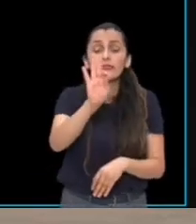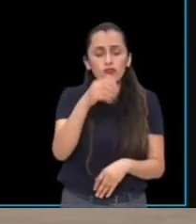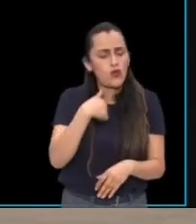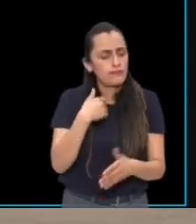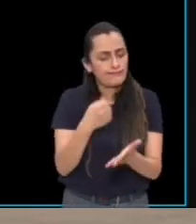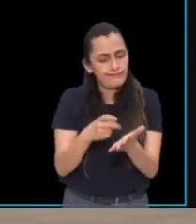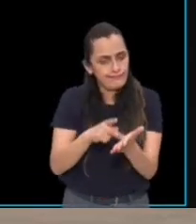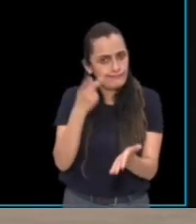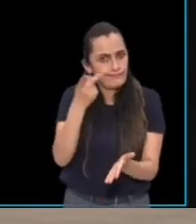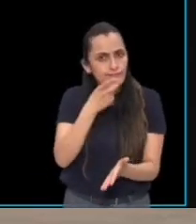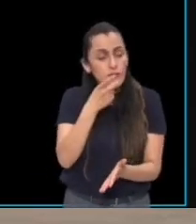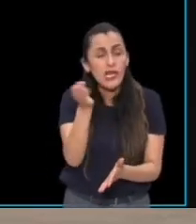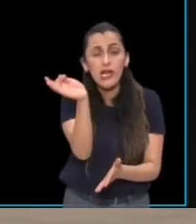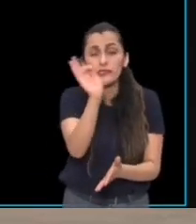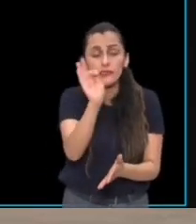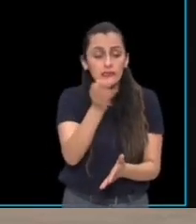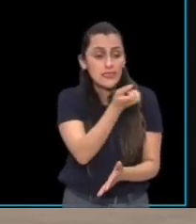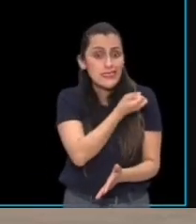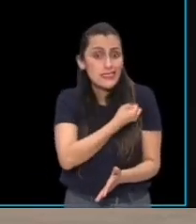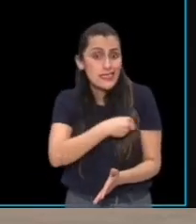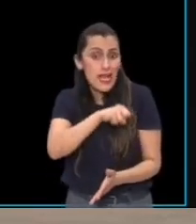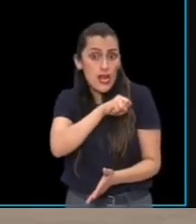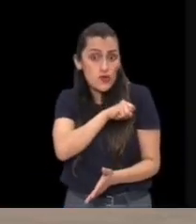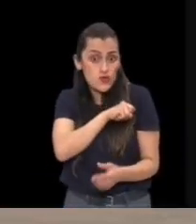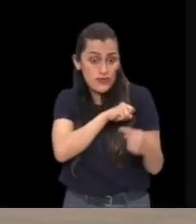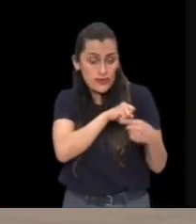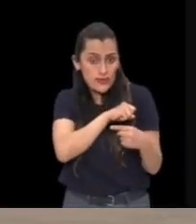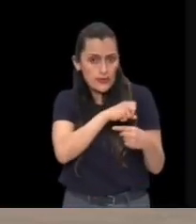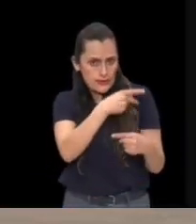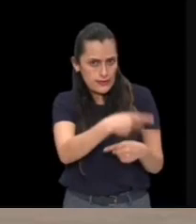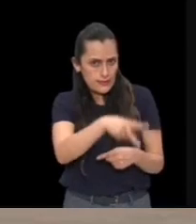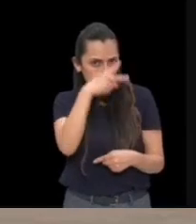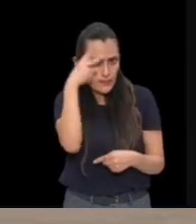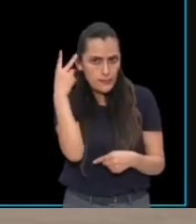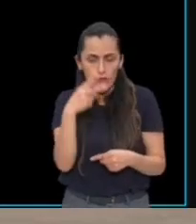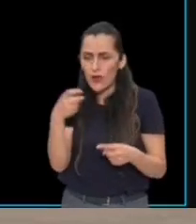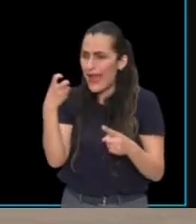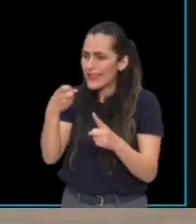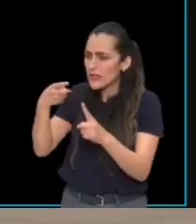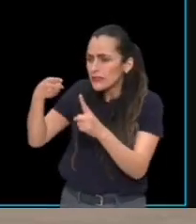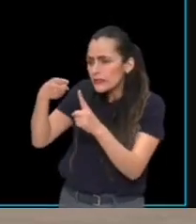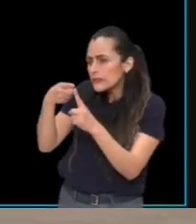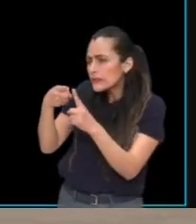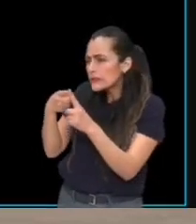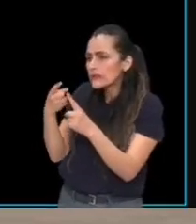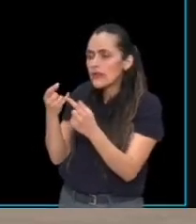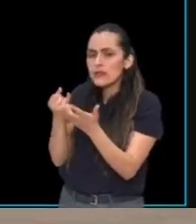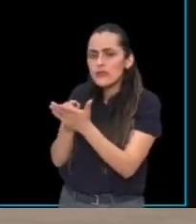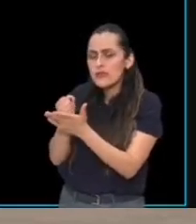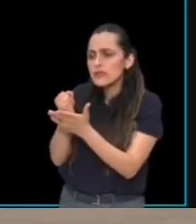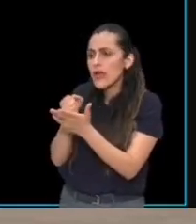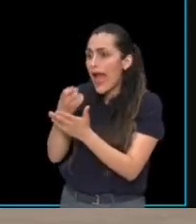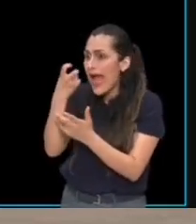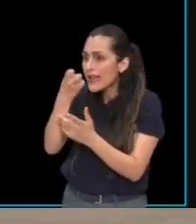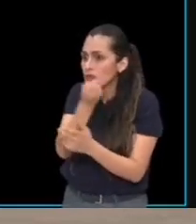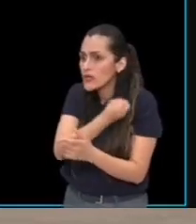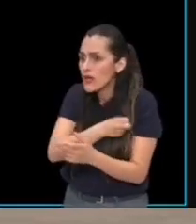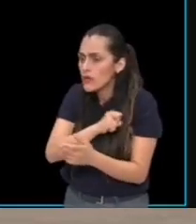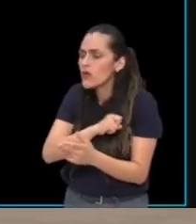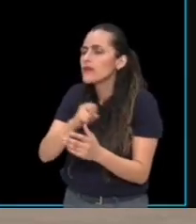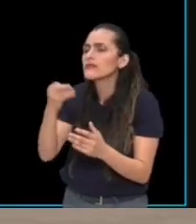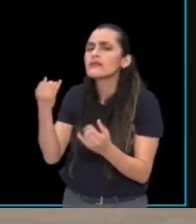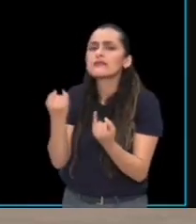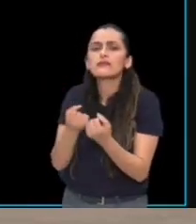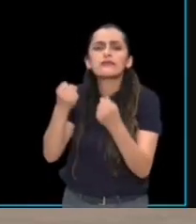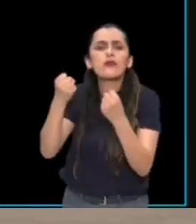el centro de las decisiones la salud de los y las mexicanas, estaríamos encontrando puntos de coincidencia. Creo que Fuerza por México